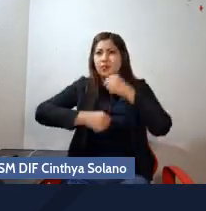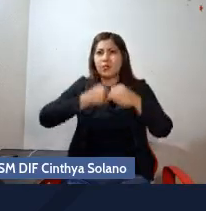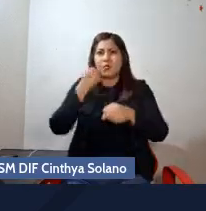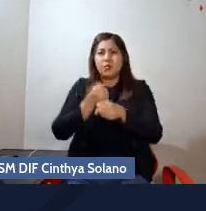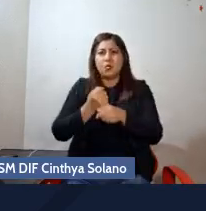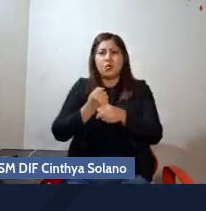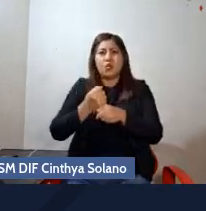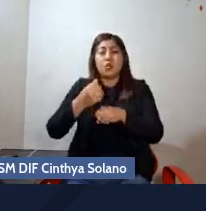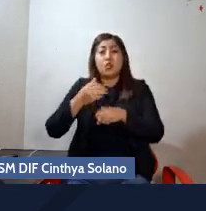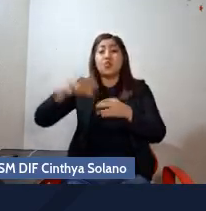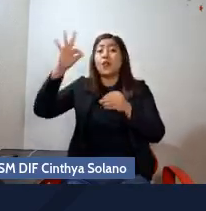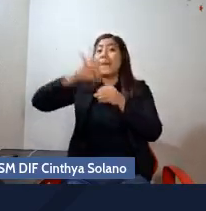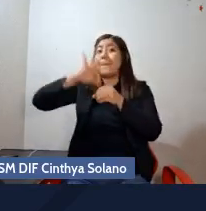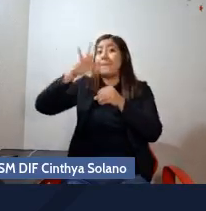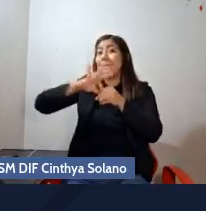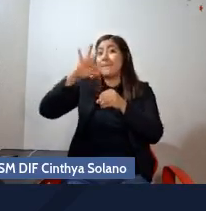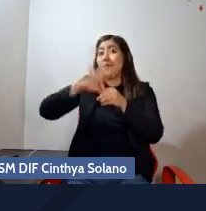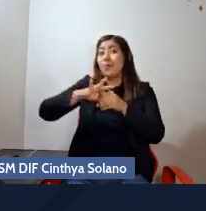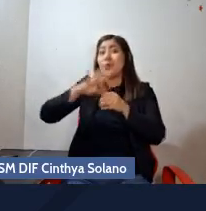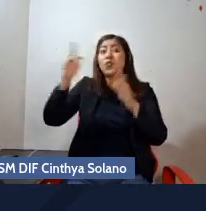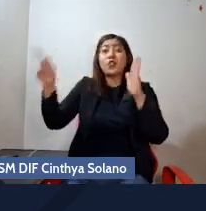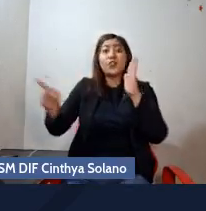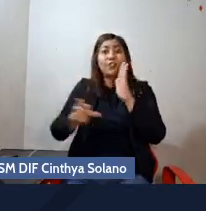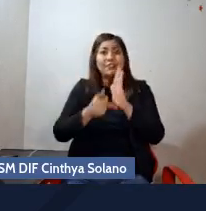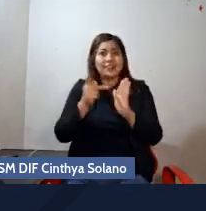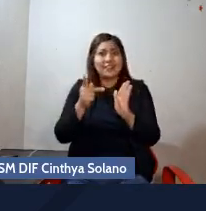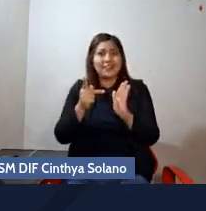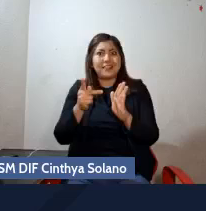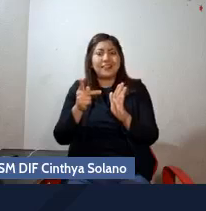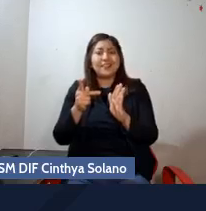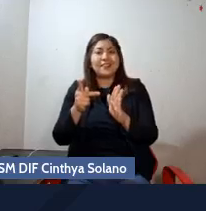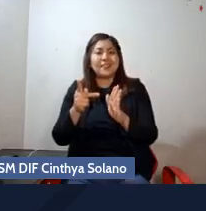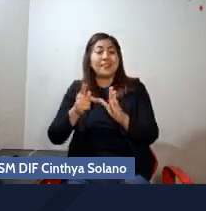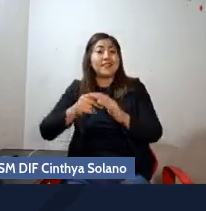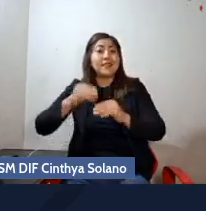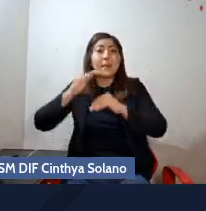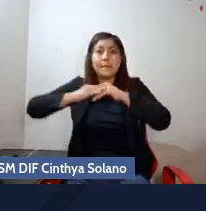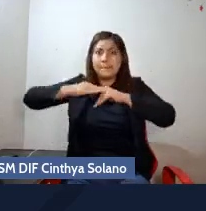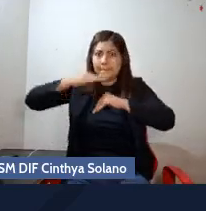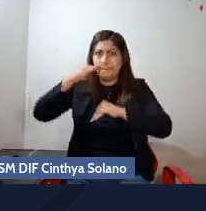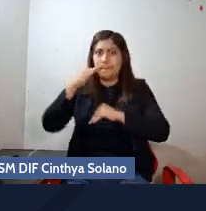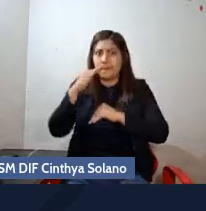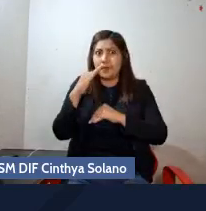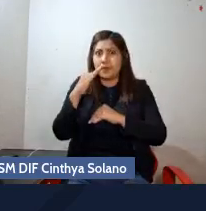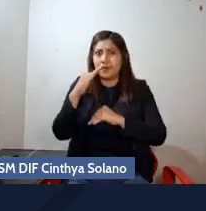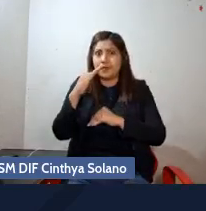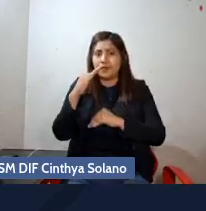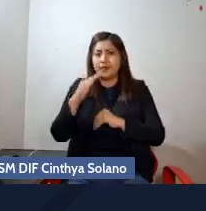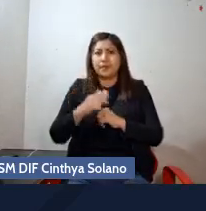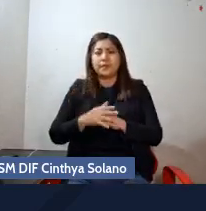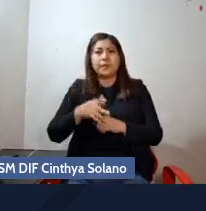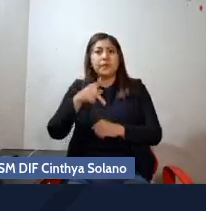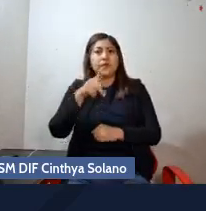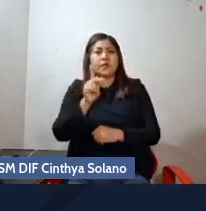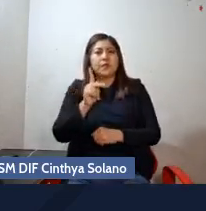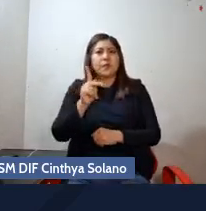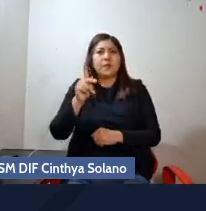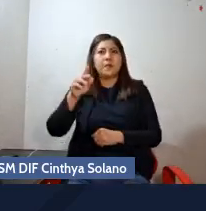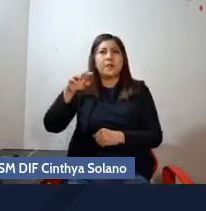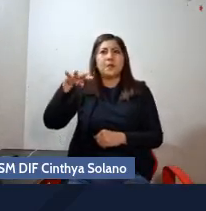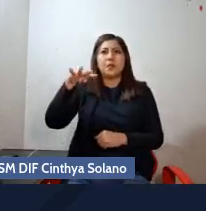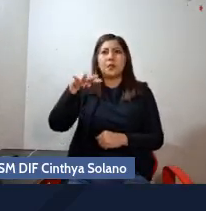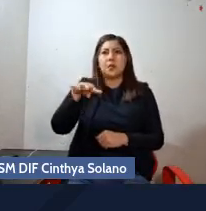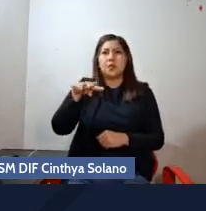participan en gran porcentaje. Sin embargo, de los 19 a los 29 años,